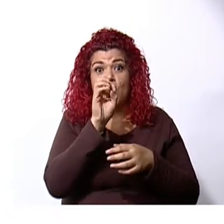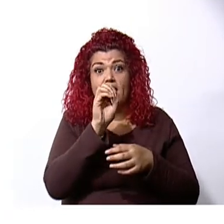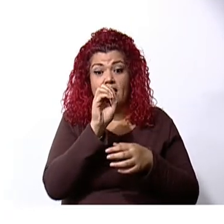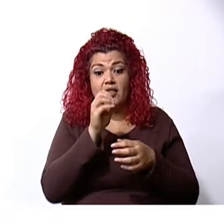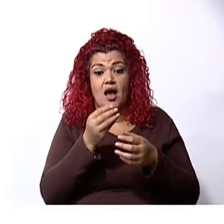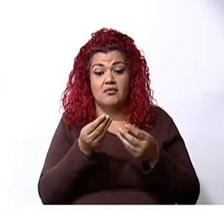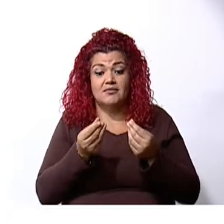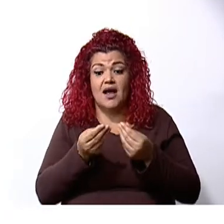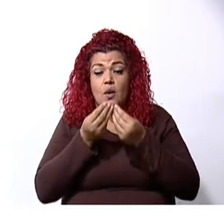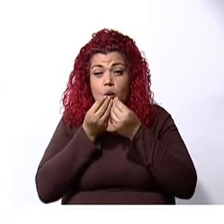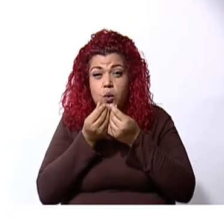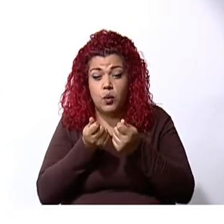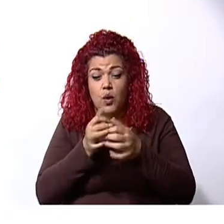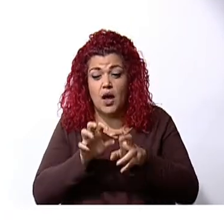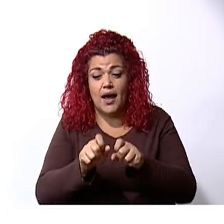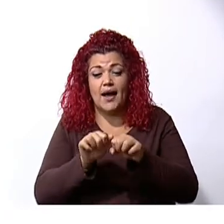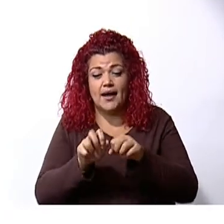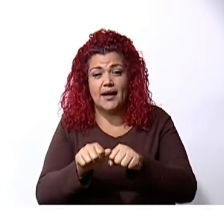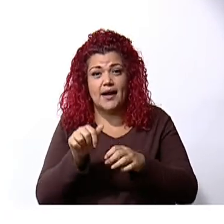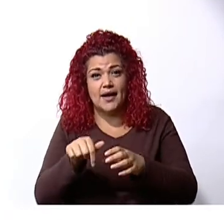240 gramos de harina,